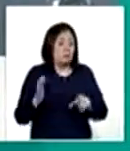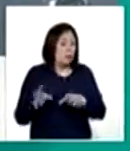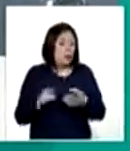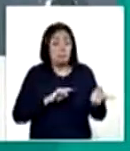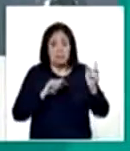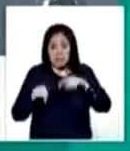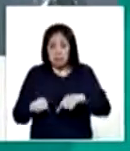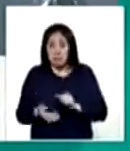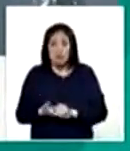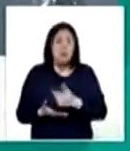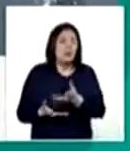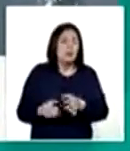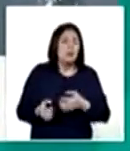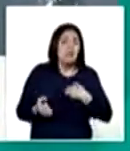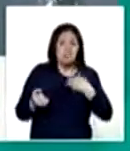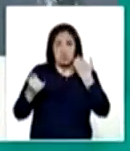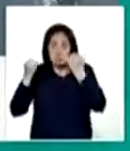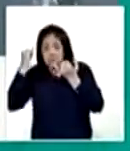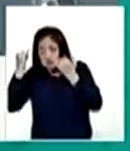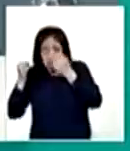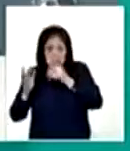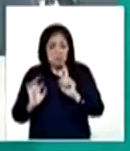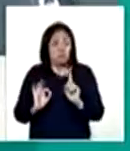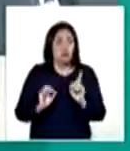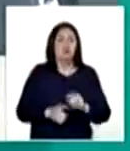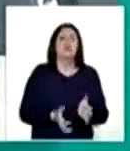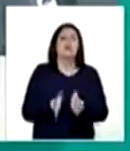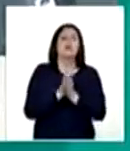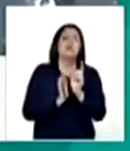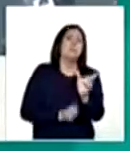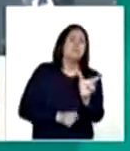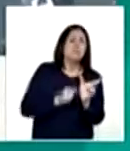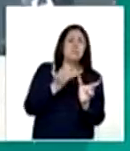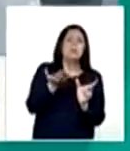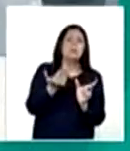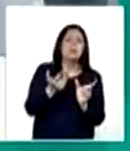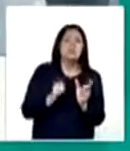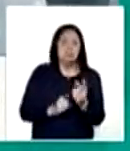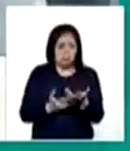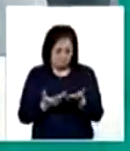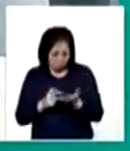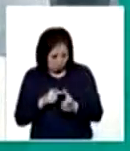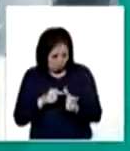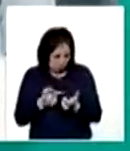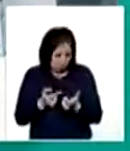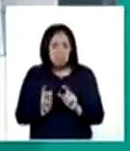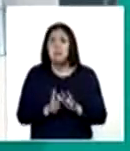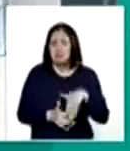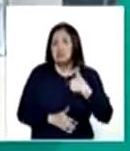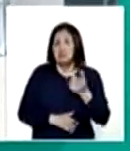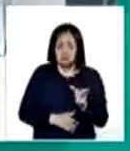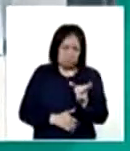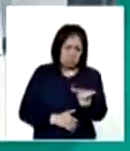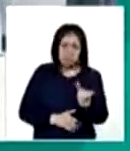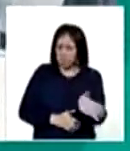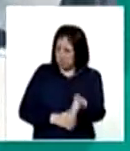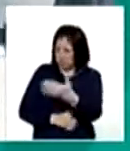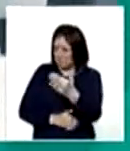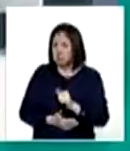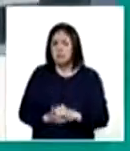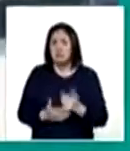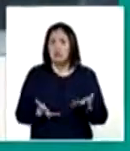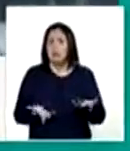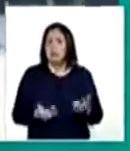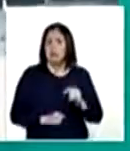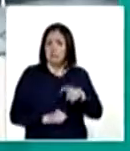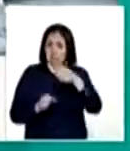a provocar, y por el contrario, solamente se le ha pedido su documento de identidad y se le ha entregado, y posteriormente el señor se ha retirado. Hasta el momento, esa es básicamente